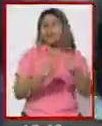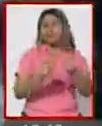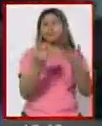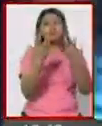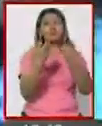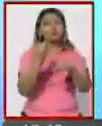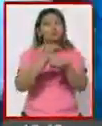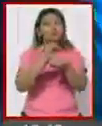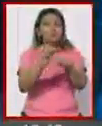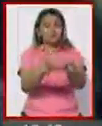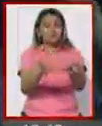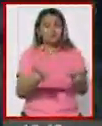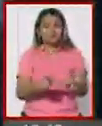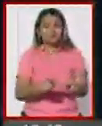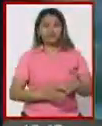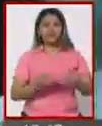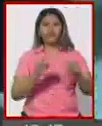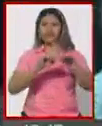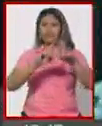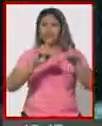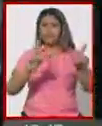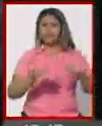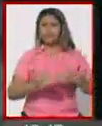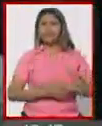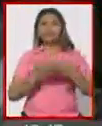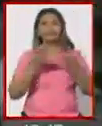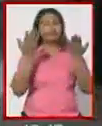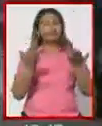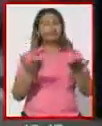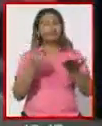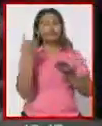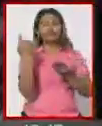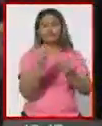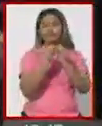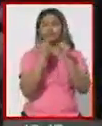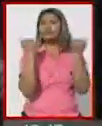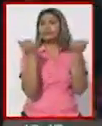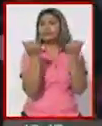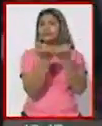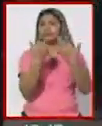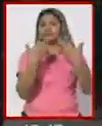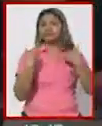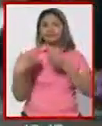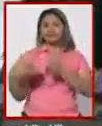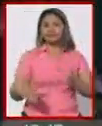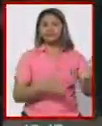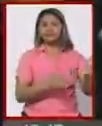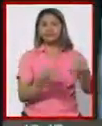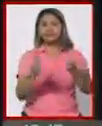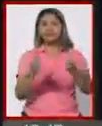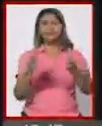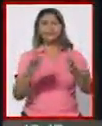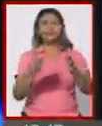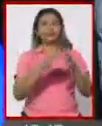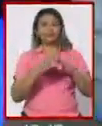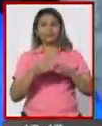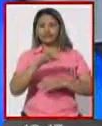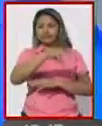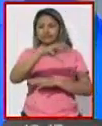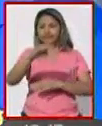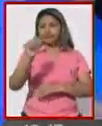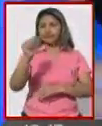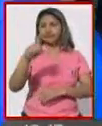quieren trabajar en esta zona. Sin embargo, ya existe una asociación que tiene su ruta en este barrio. Soy de aquí del barrio